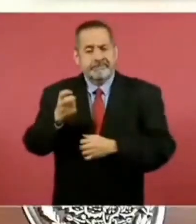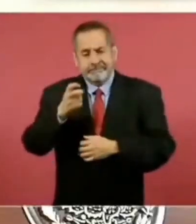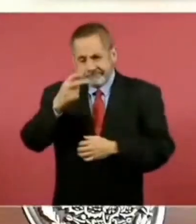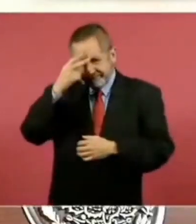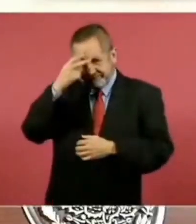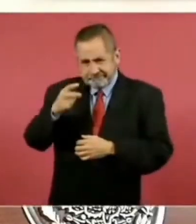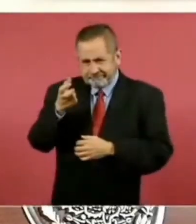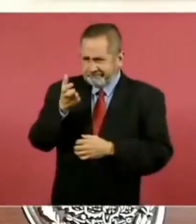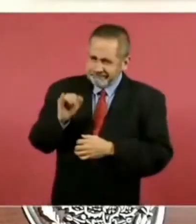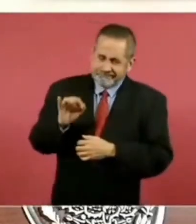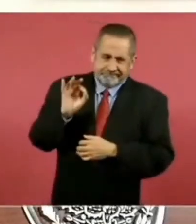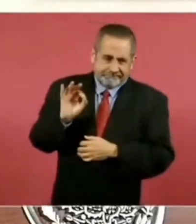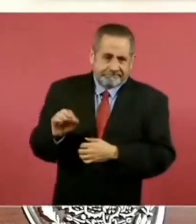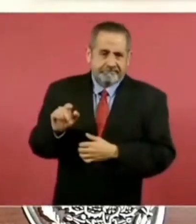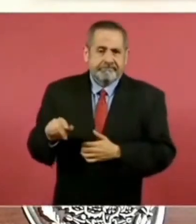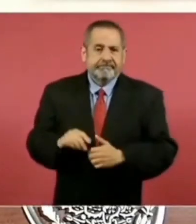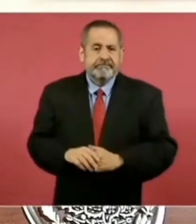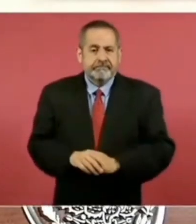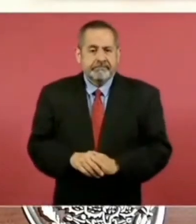México,